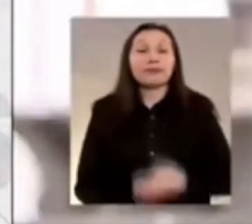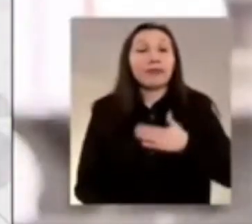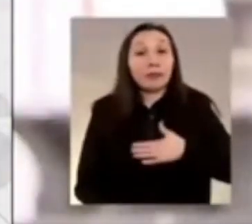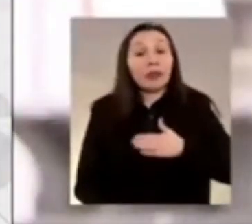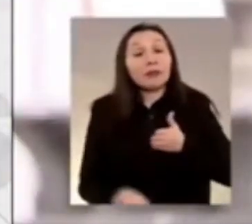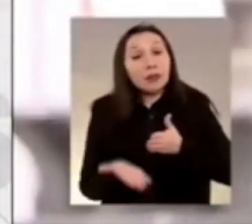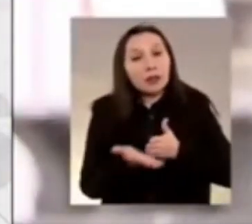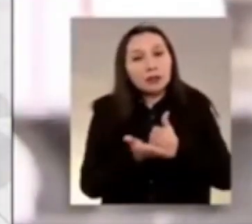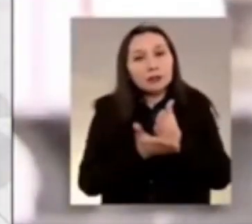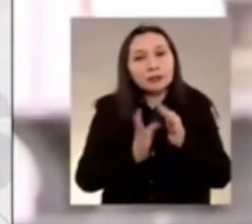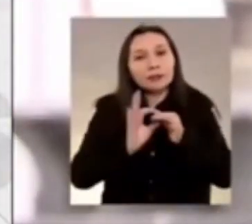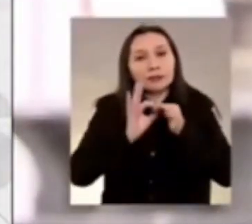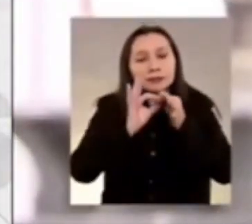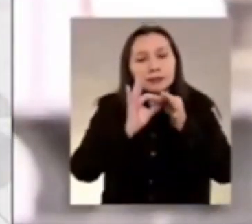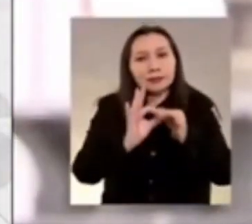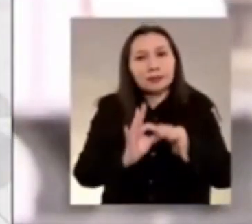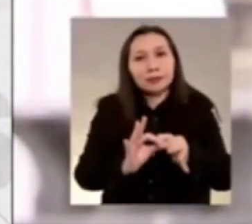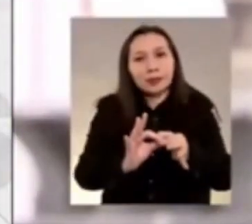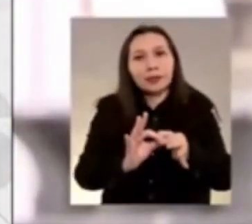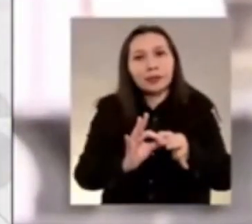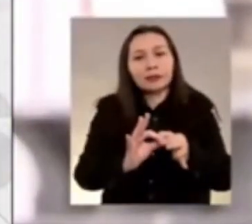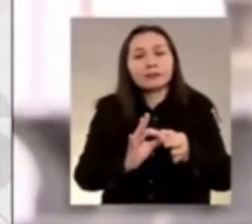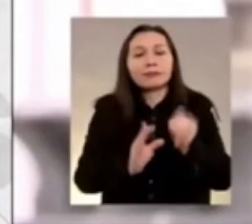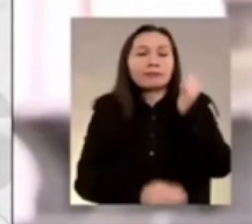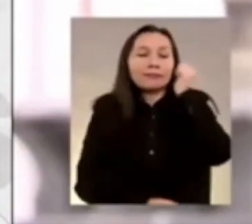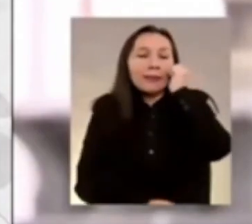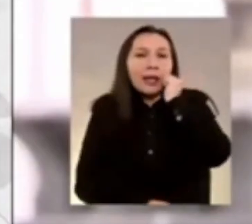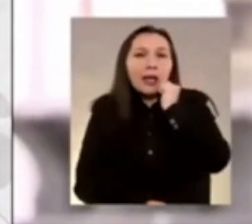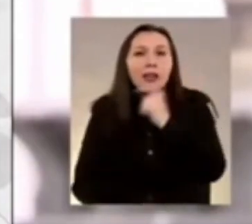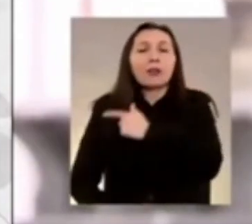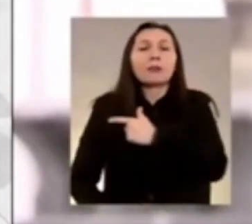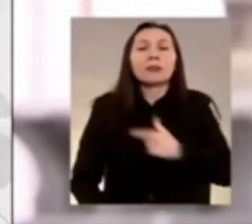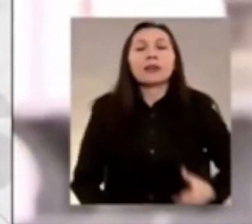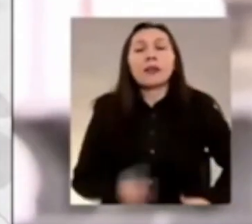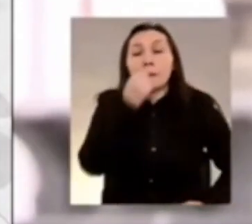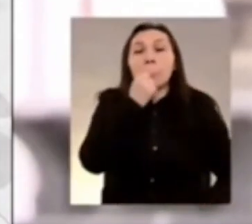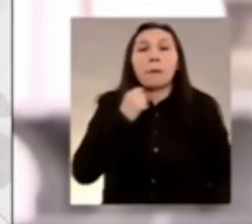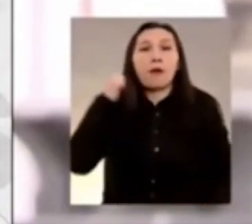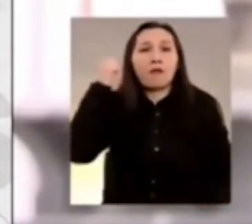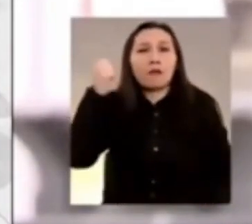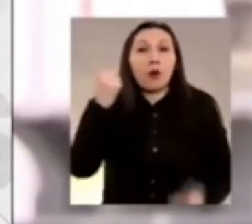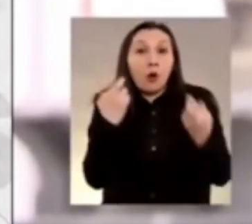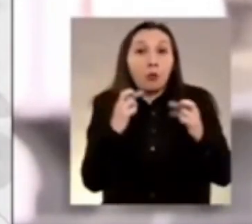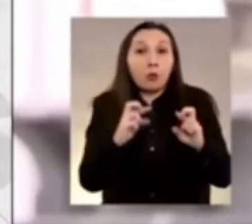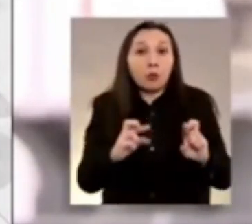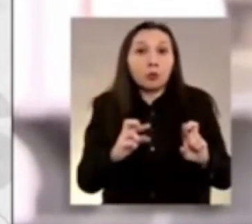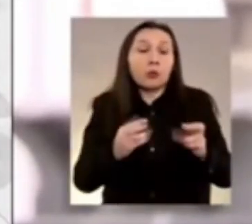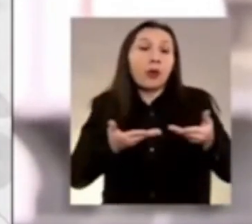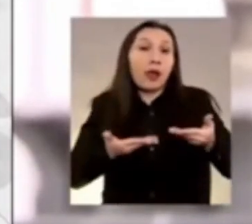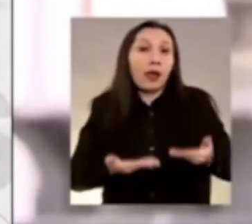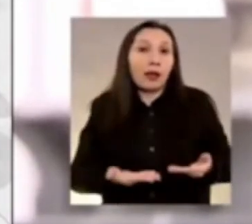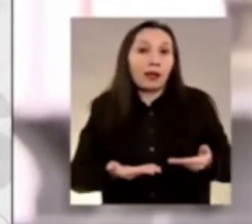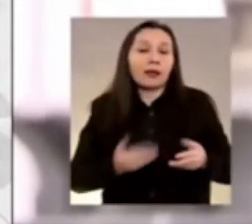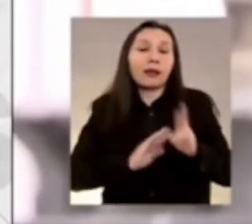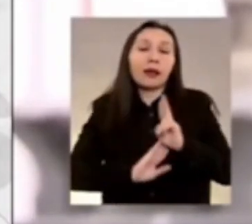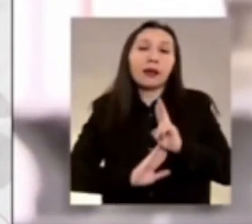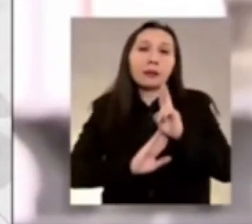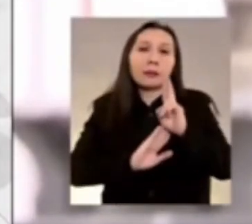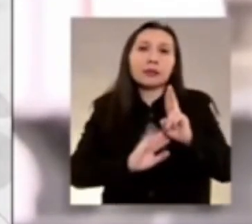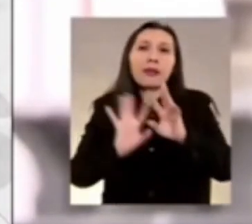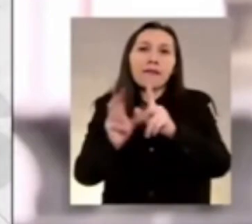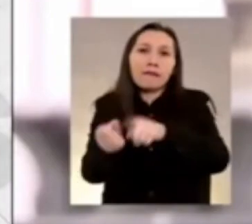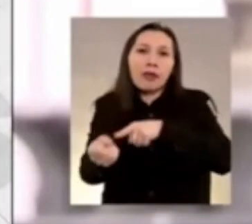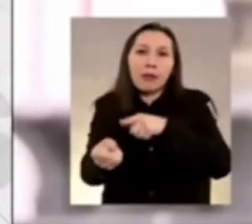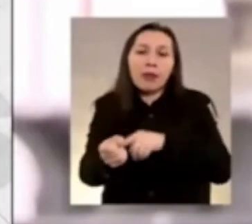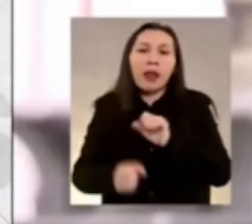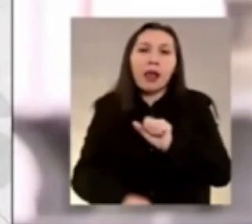Quisiera comenzar agradeciendo, querido presidente Gabriel Boric, la oportunidad de estar aquí, a nombre de la